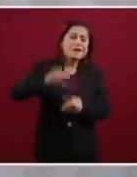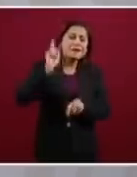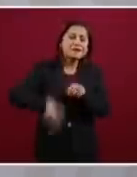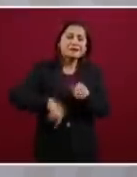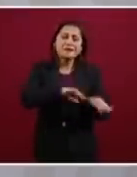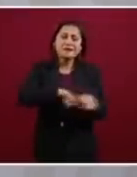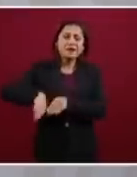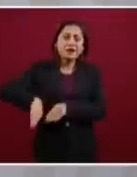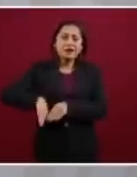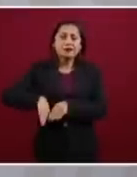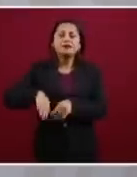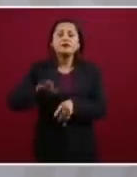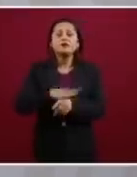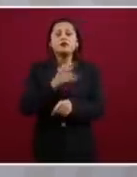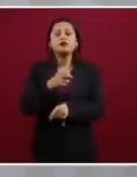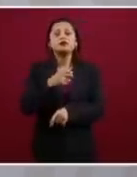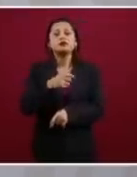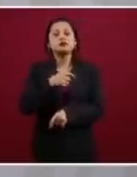optimistas